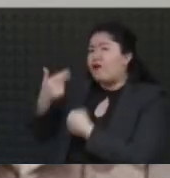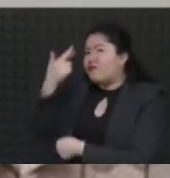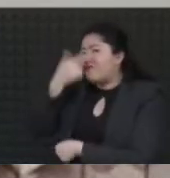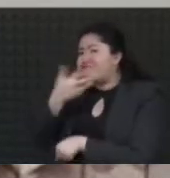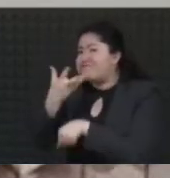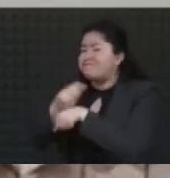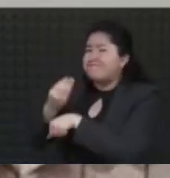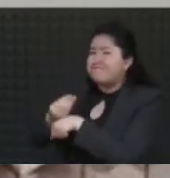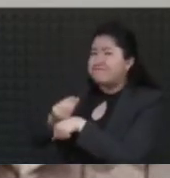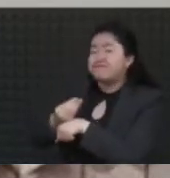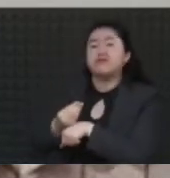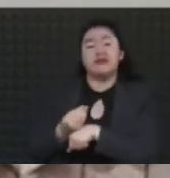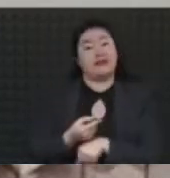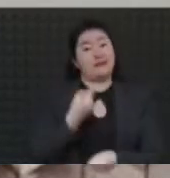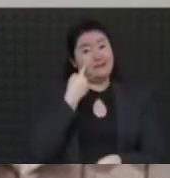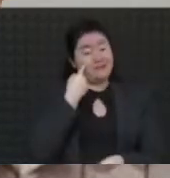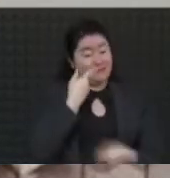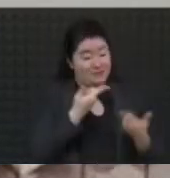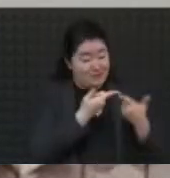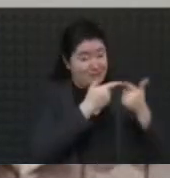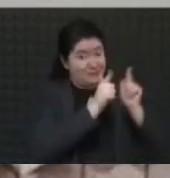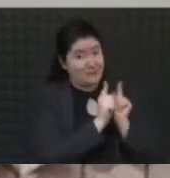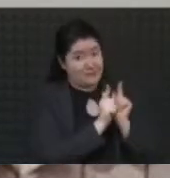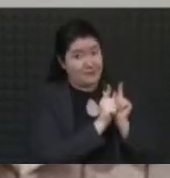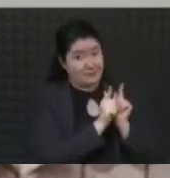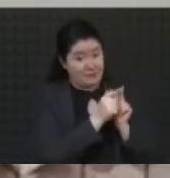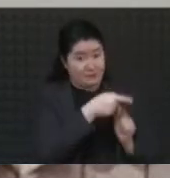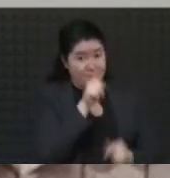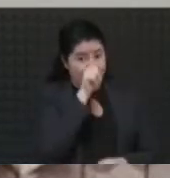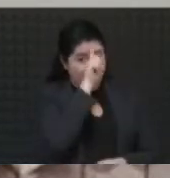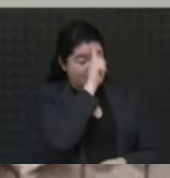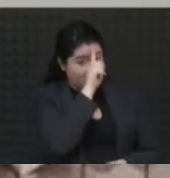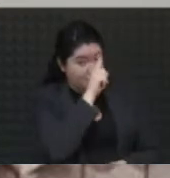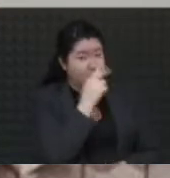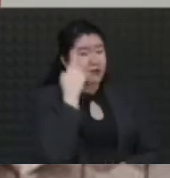revisando, pero no presenta ninguna